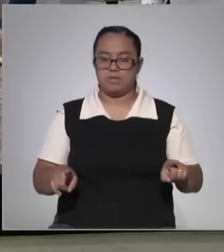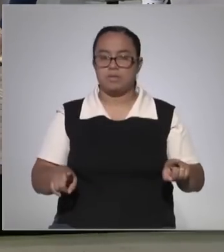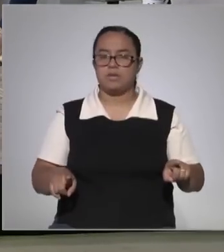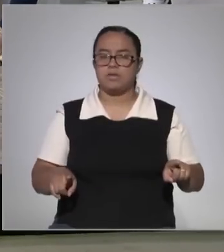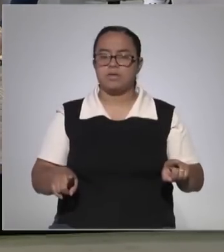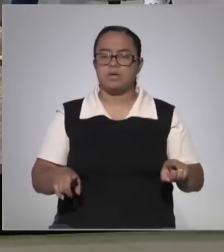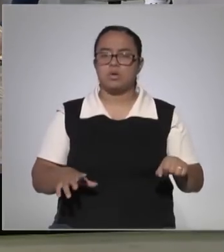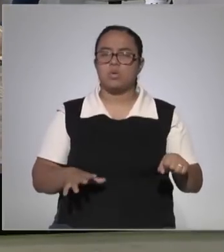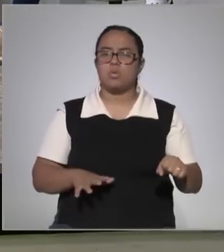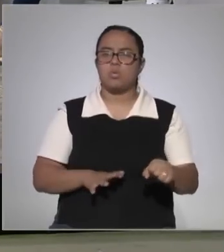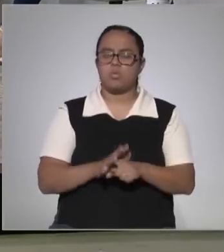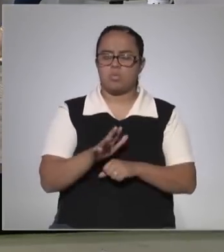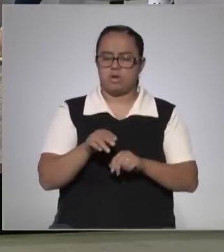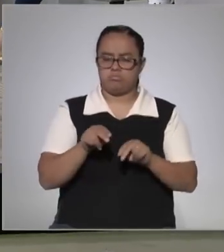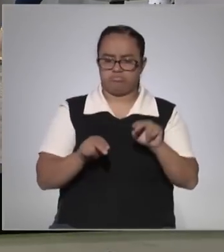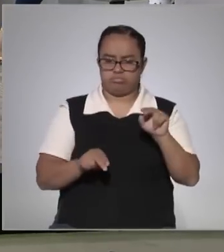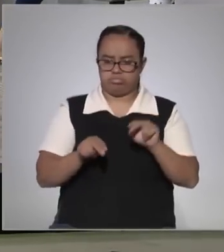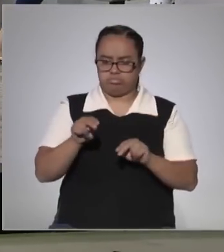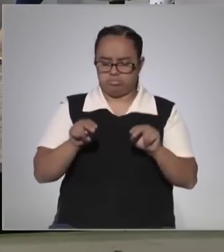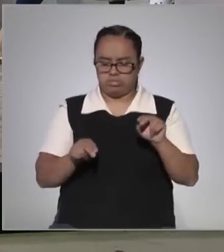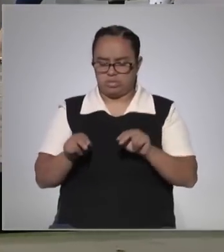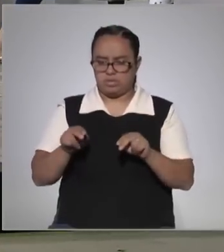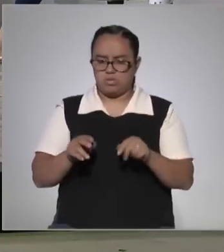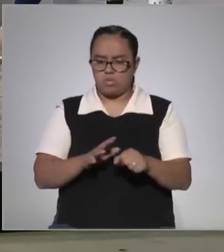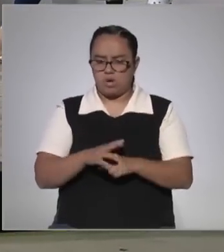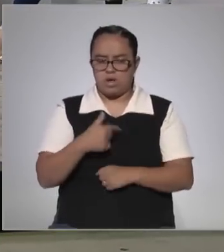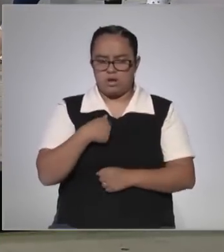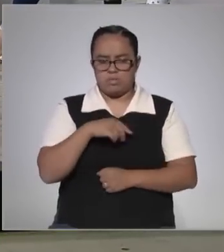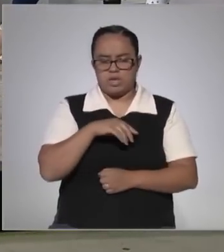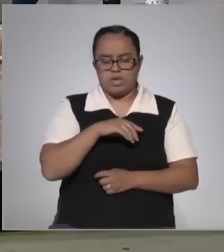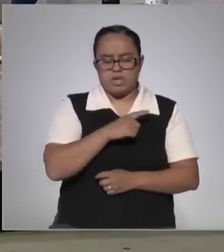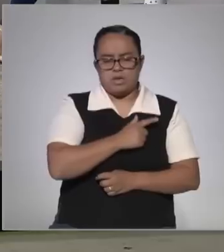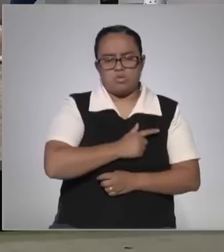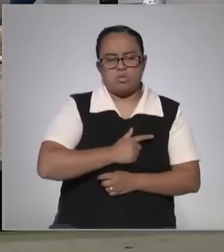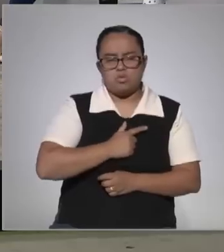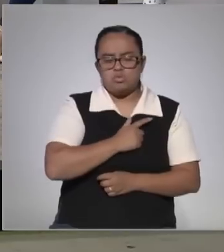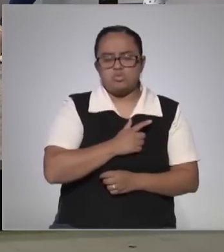en qué nivel se encuentran tus afectos. ¿A qué voy?